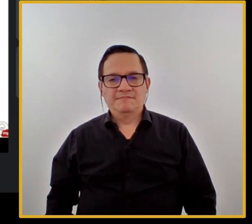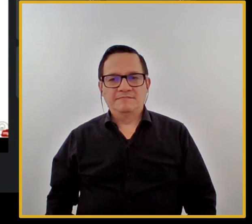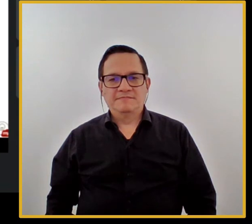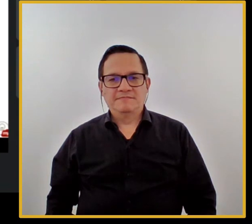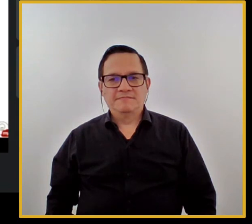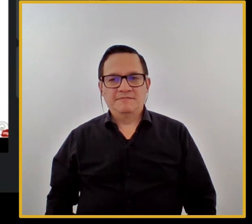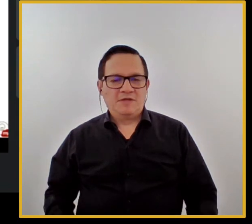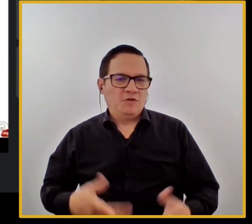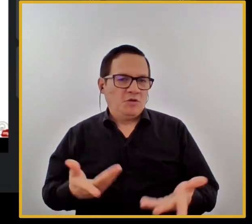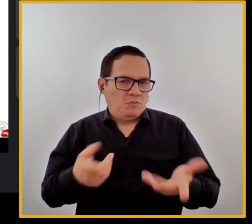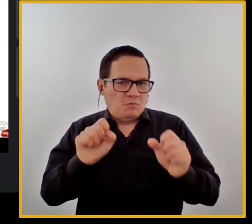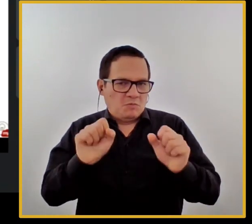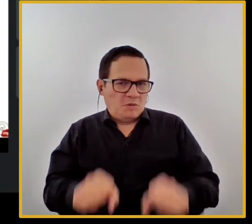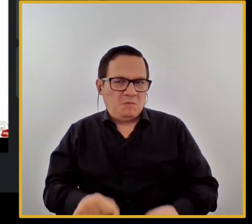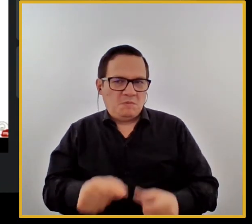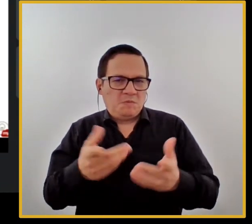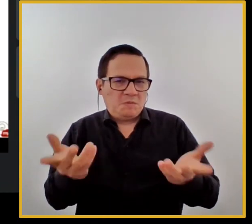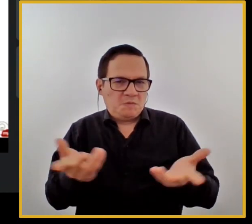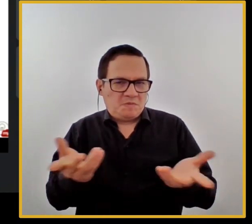podemos nosotros allí